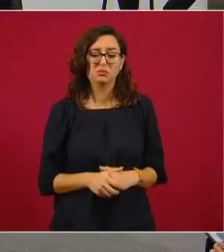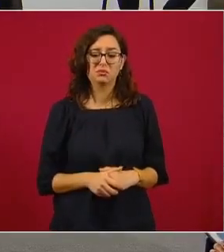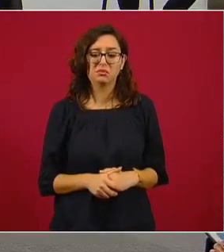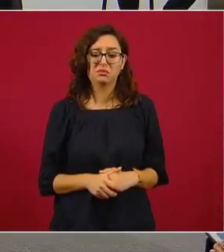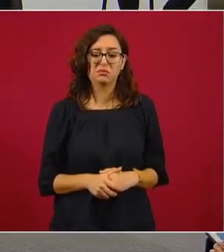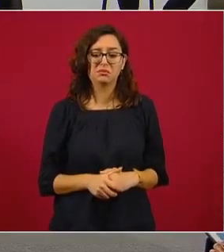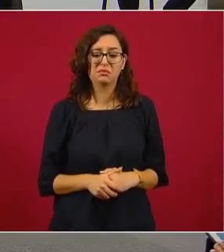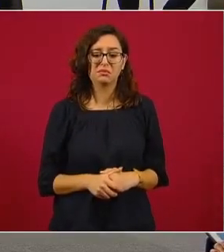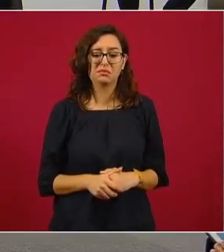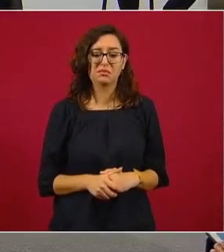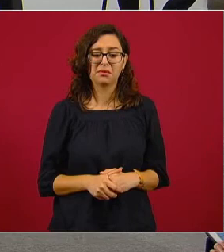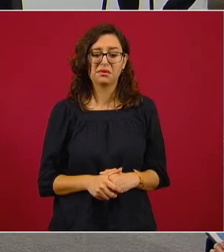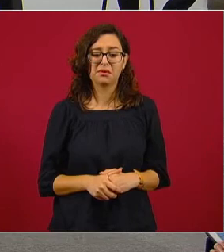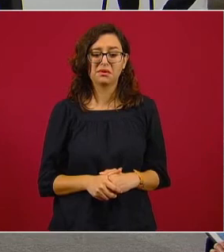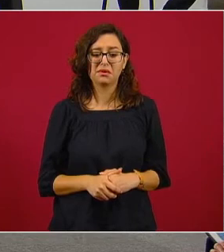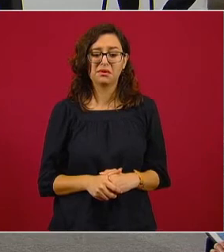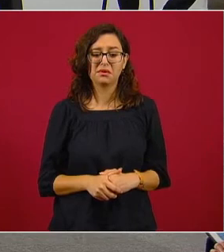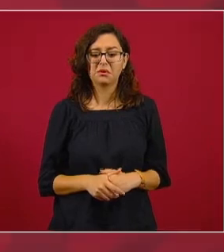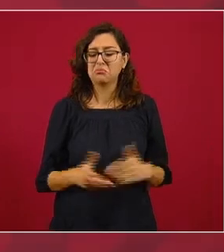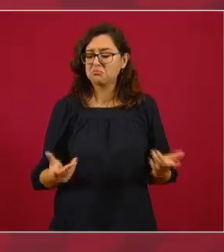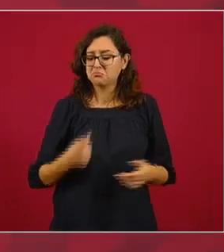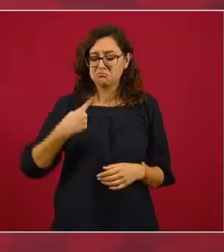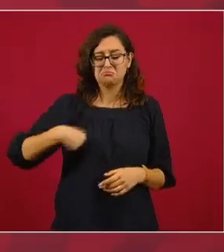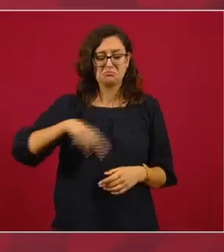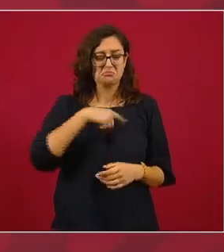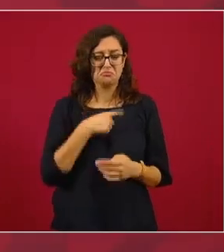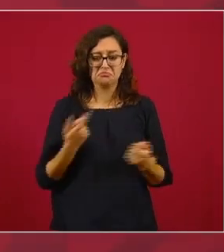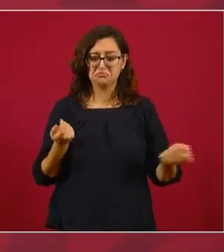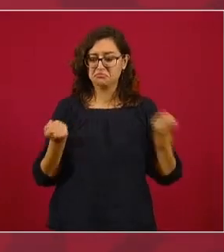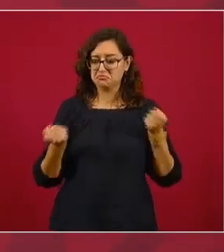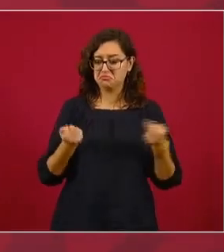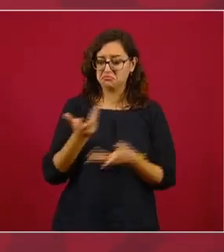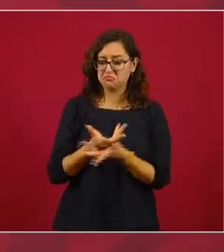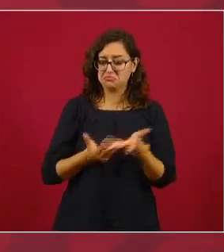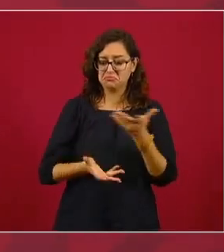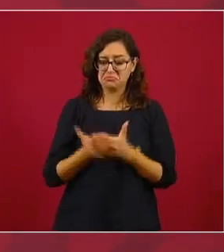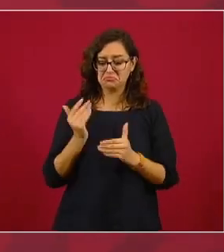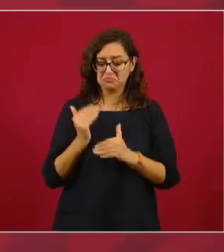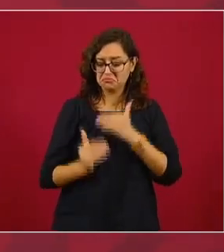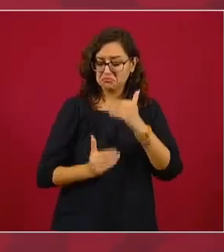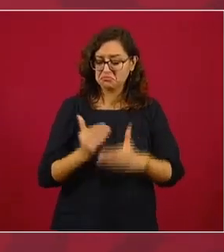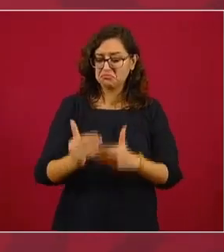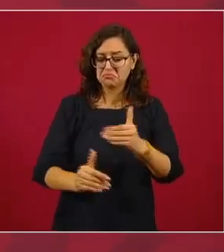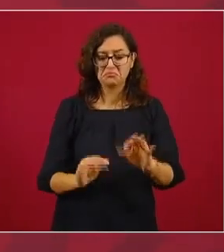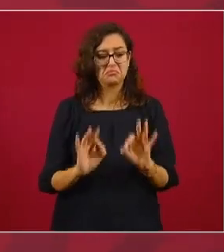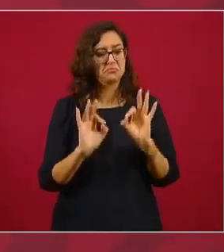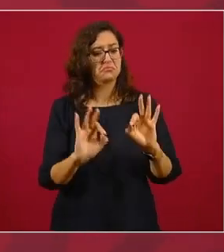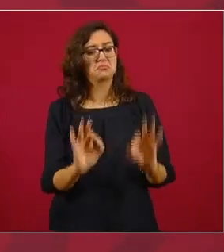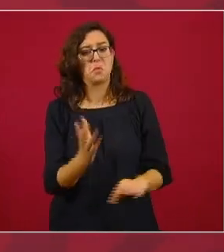elementos para decir que se ha actuado bien, que